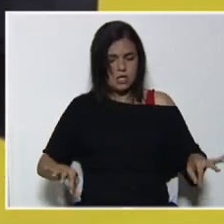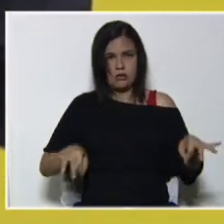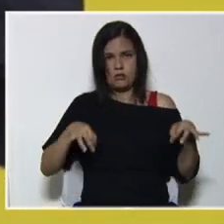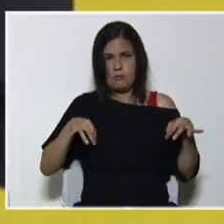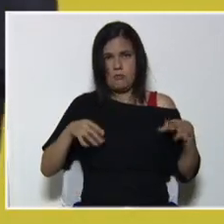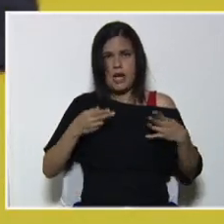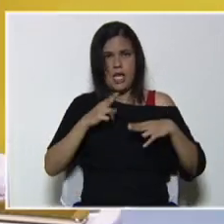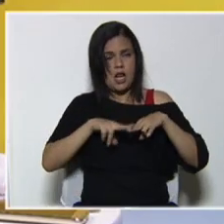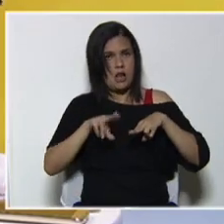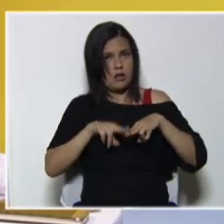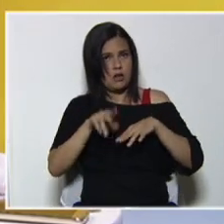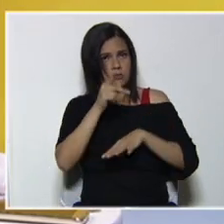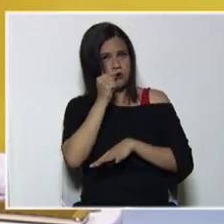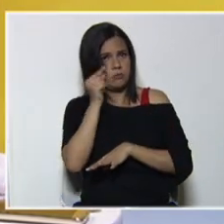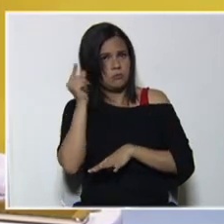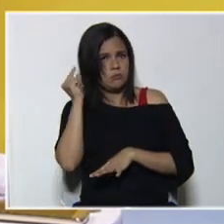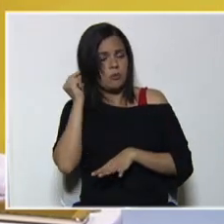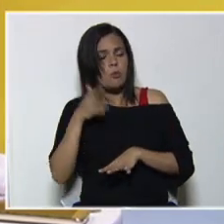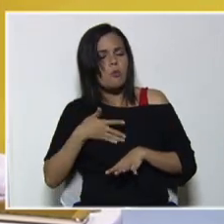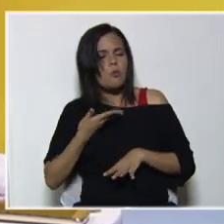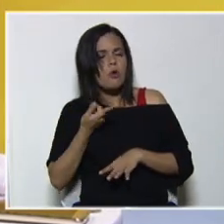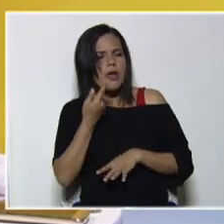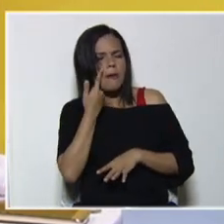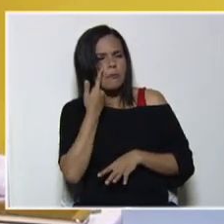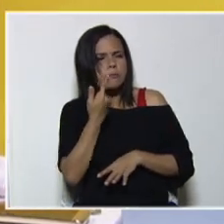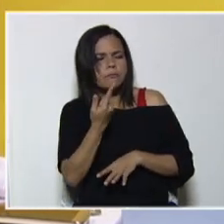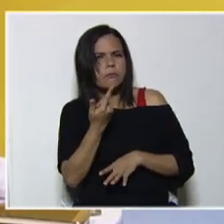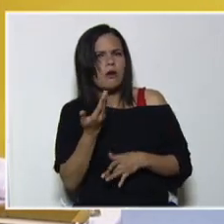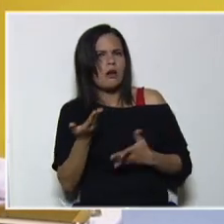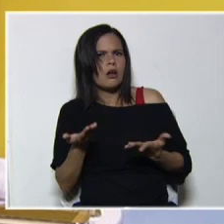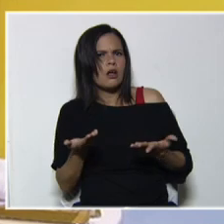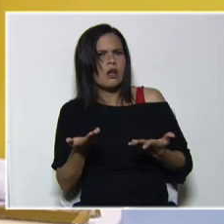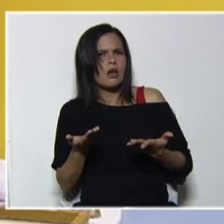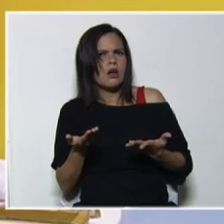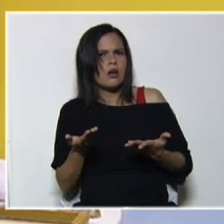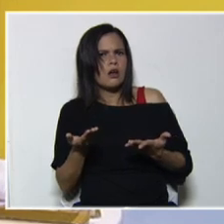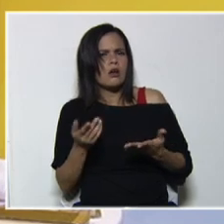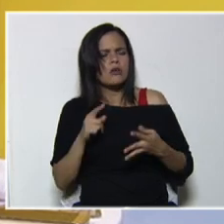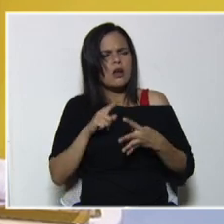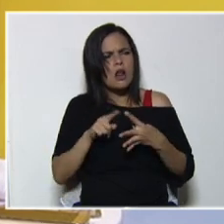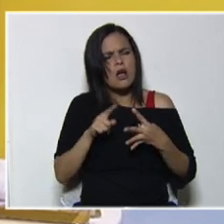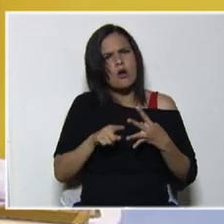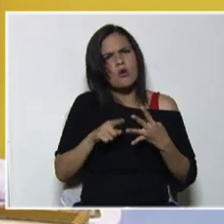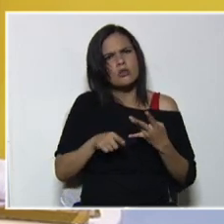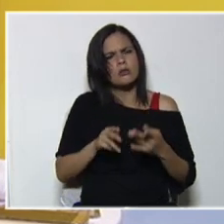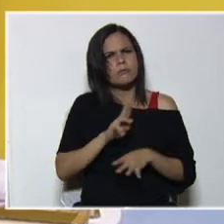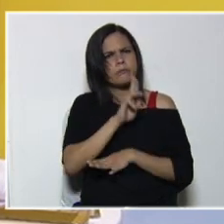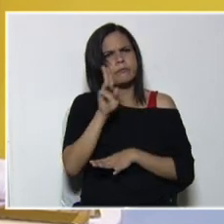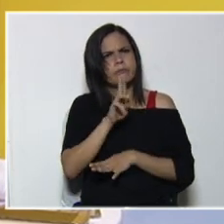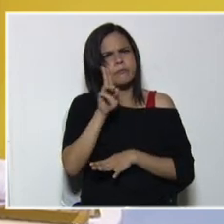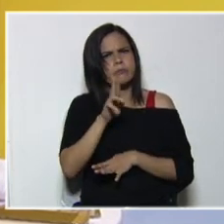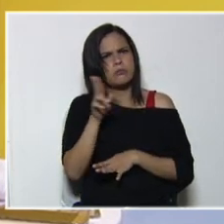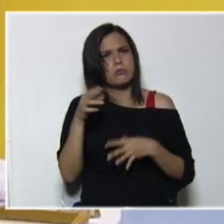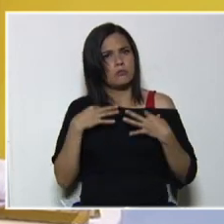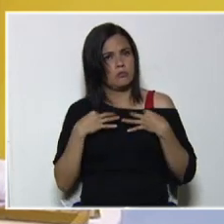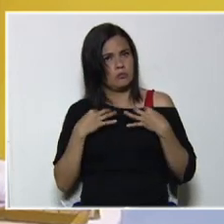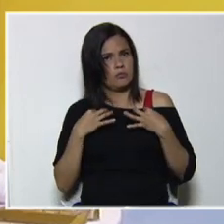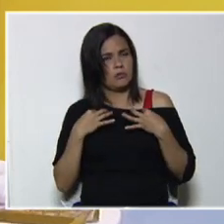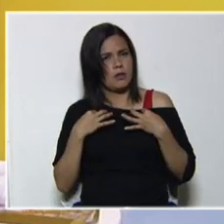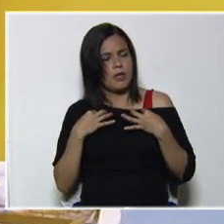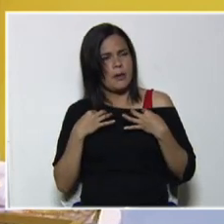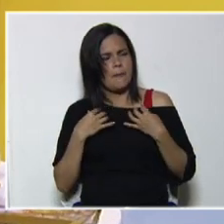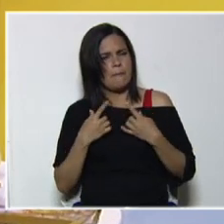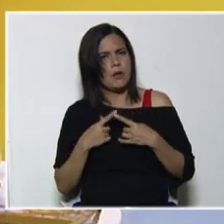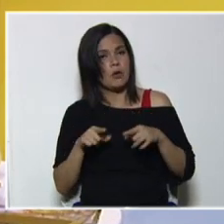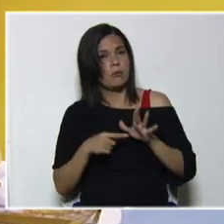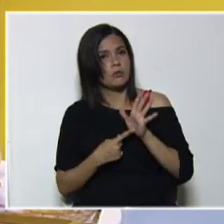que la niña y el niño pueda observar que son las prendas de vestir. Pero cuando